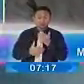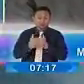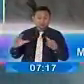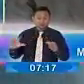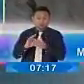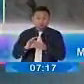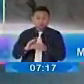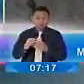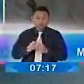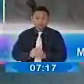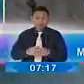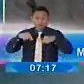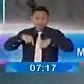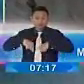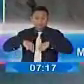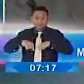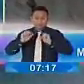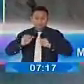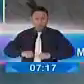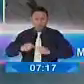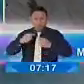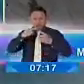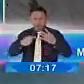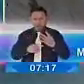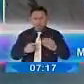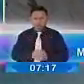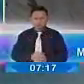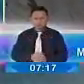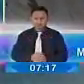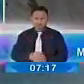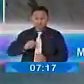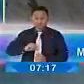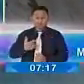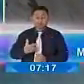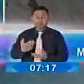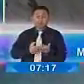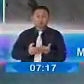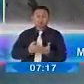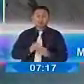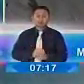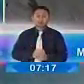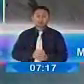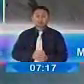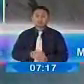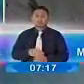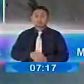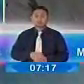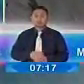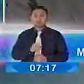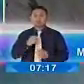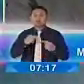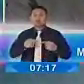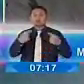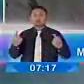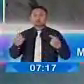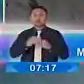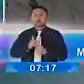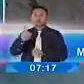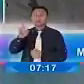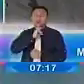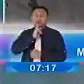existe esta gran ventana de posibilidad, Roberto. Por lo tanto, nos reunimos con el USTR, la contraparte nuestra